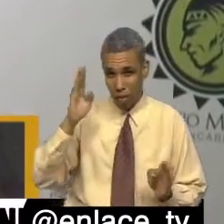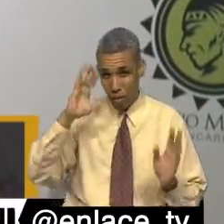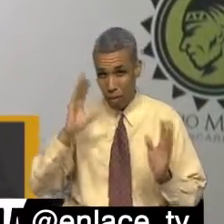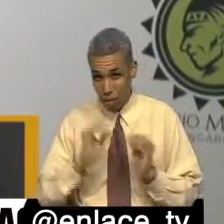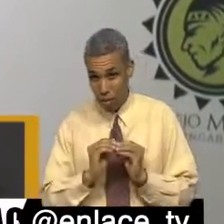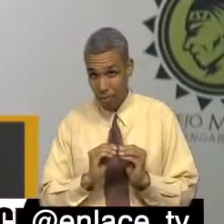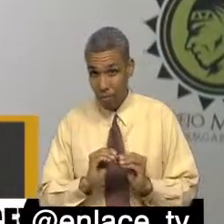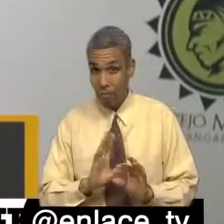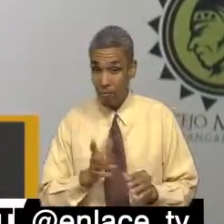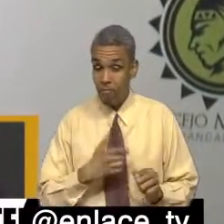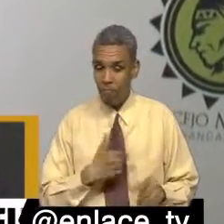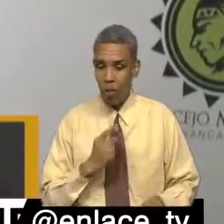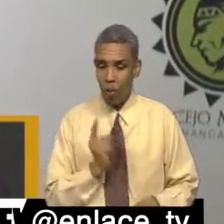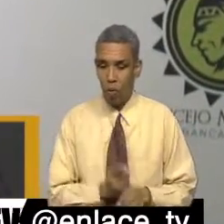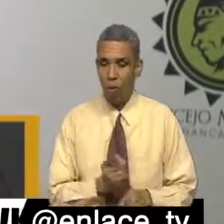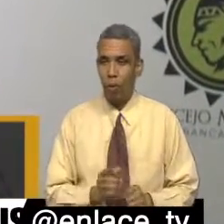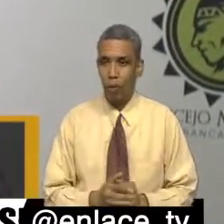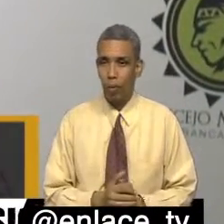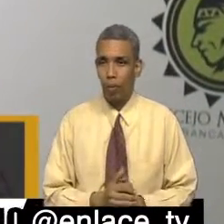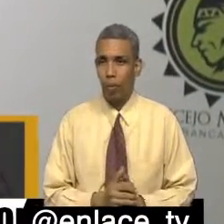dando cumplimiento a la norma, a la